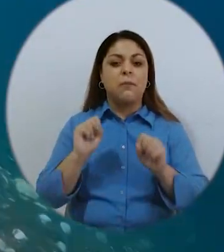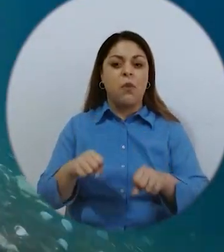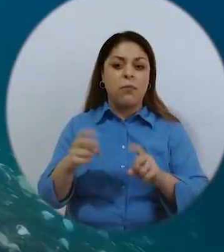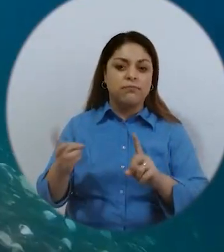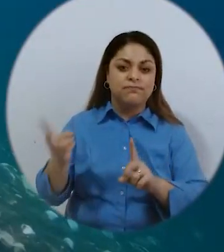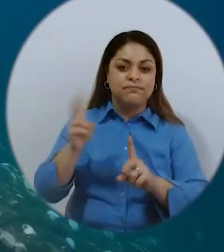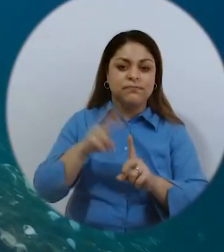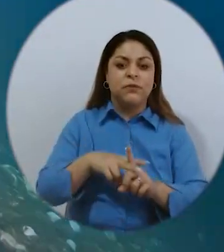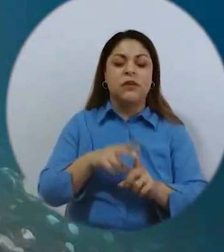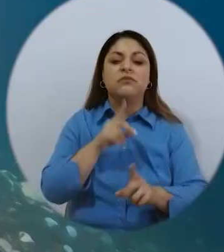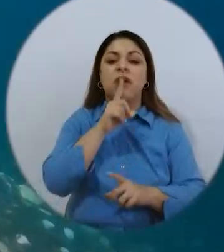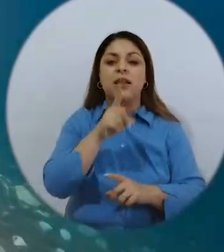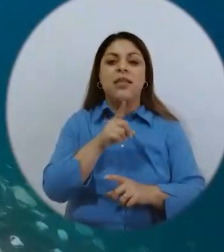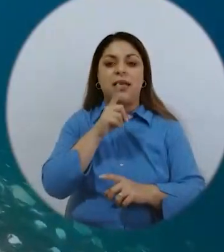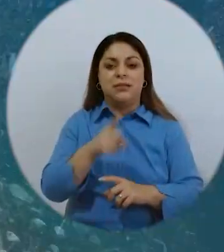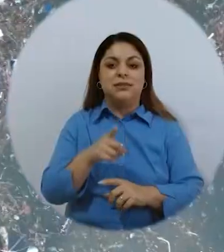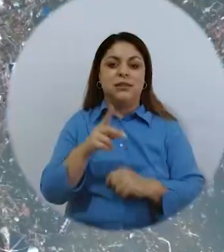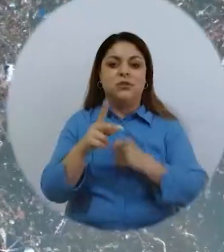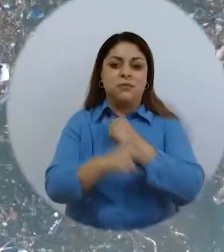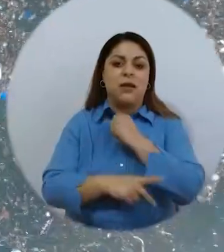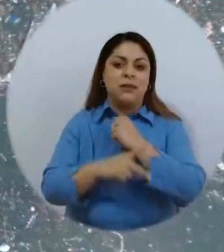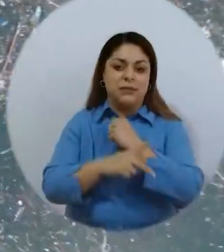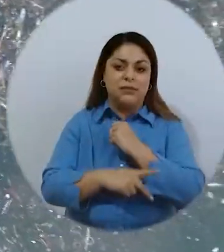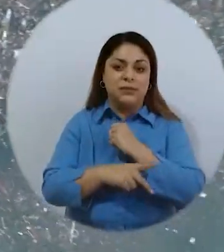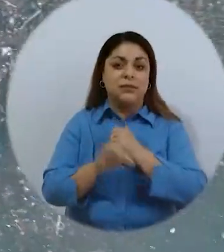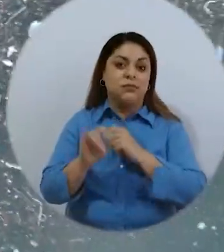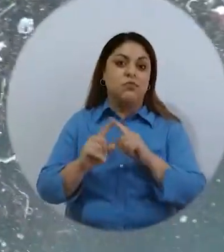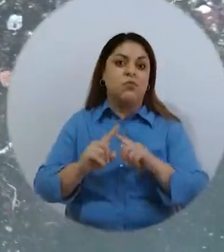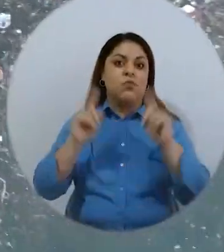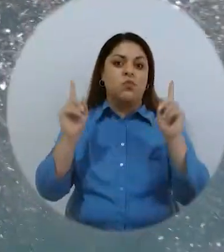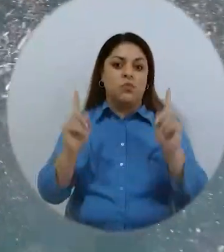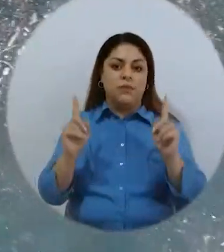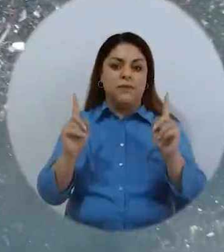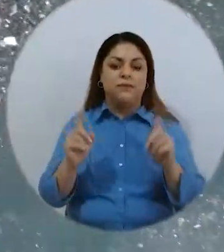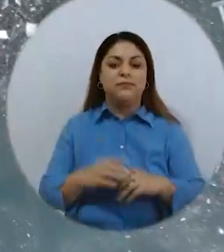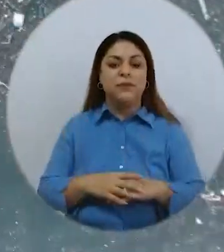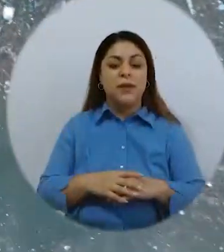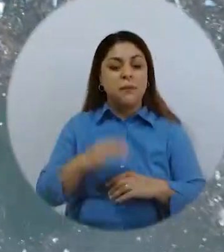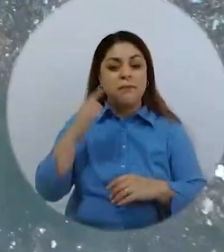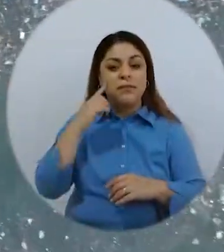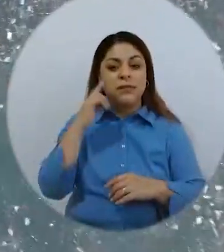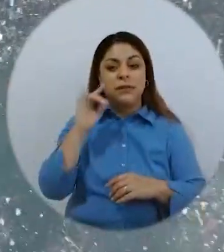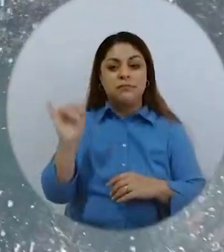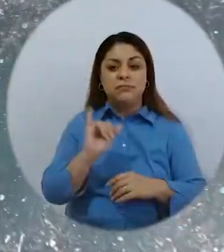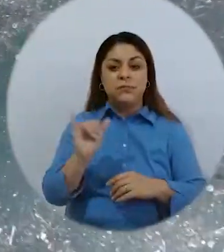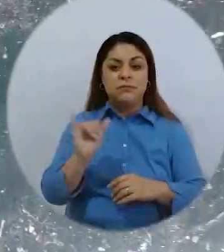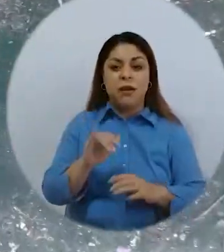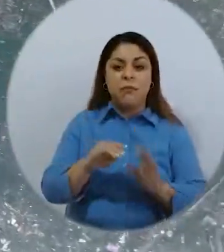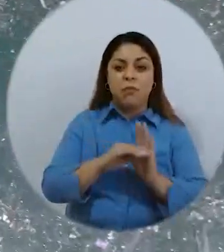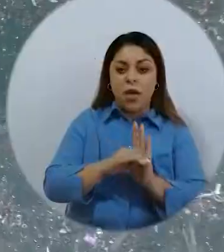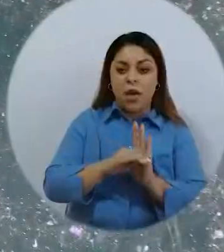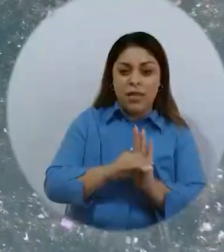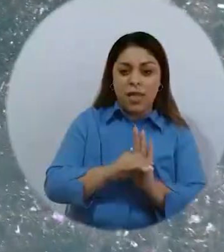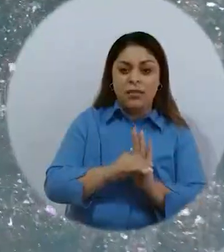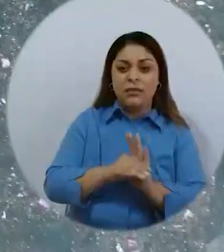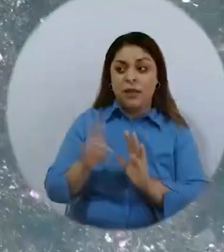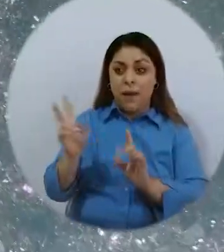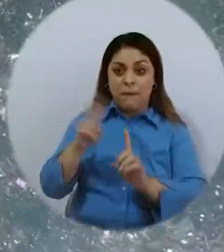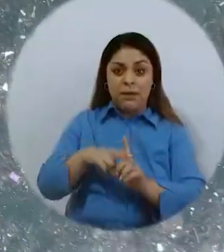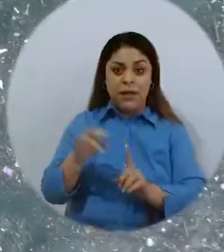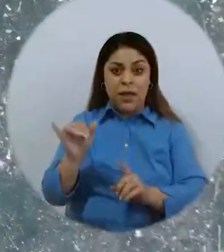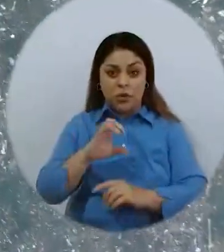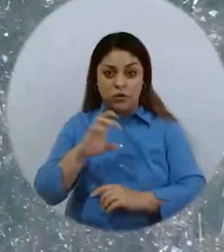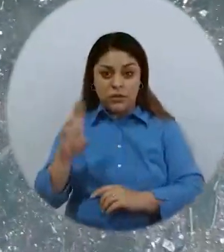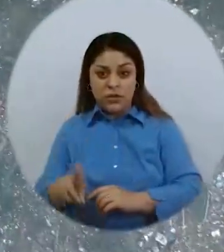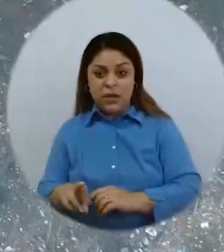pueden implementar a las realidades de los países, que son muy distintas, ¿verdad? Entonces, pensar que una misma modalidad aplica para un